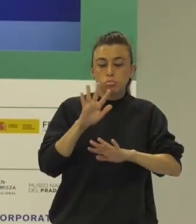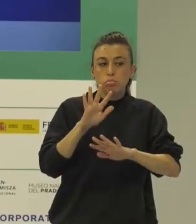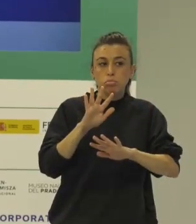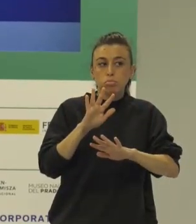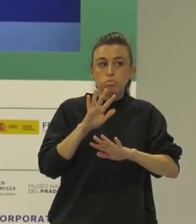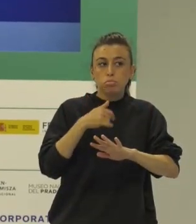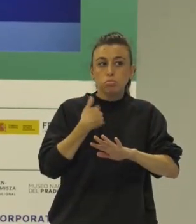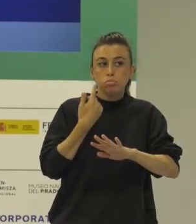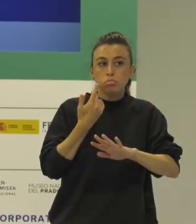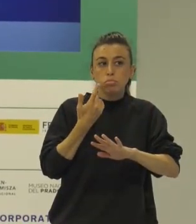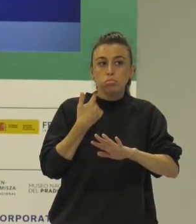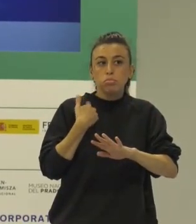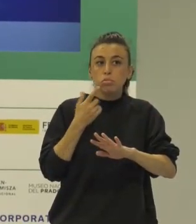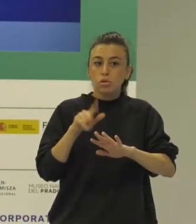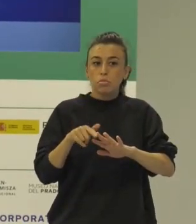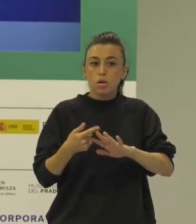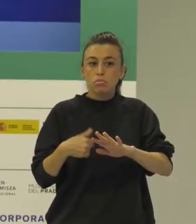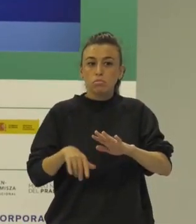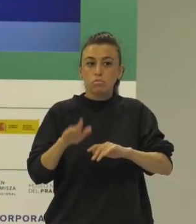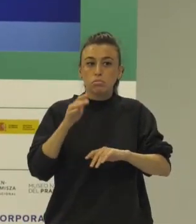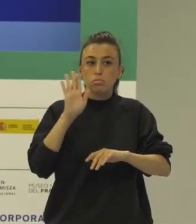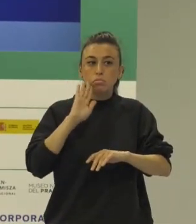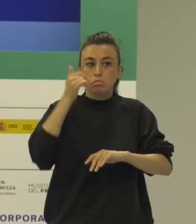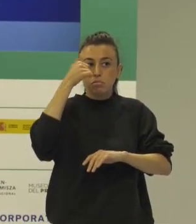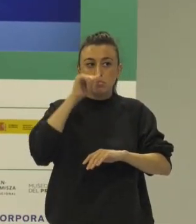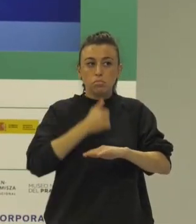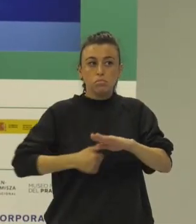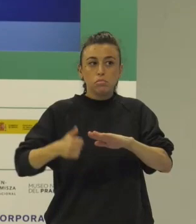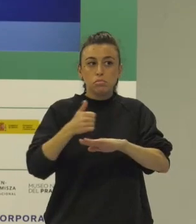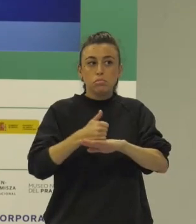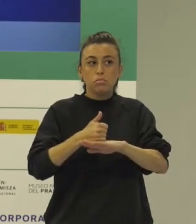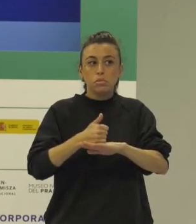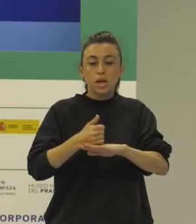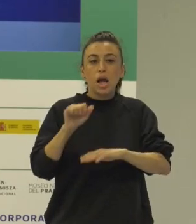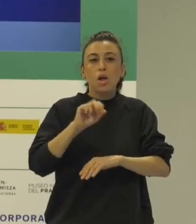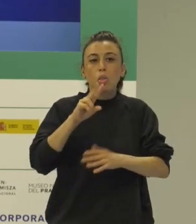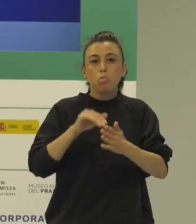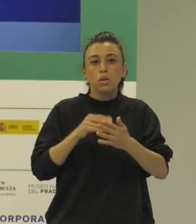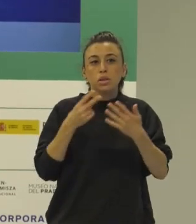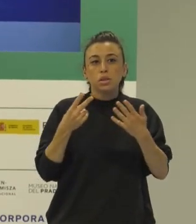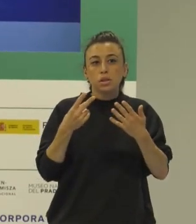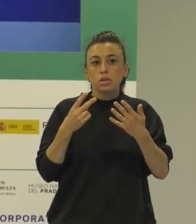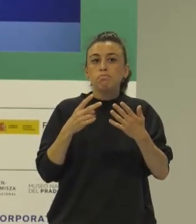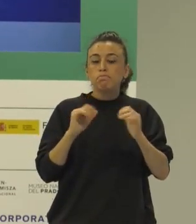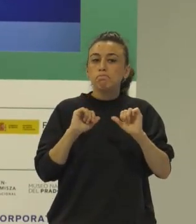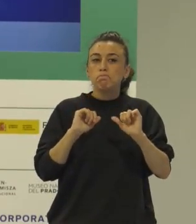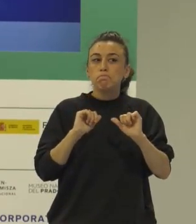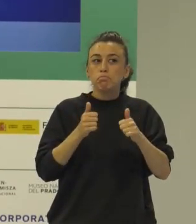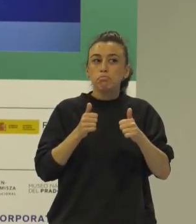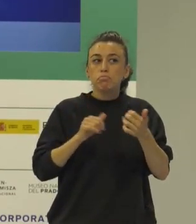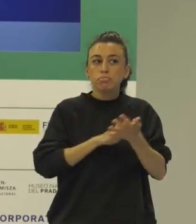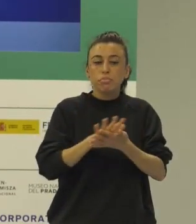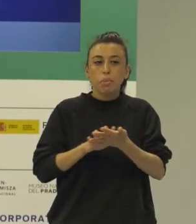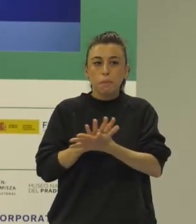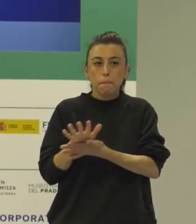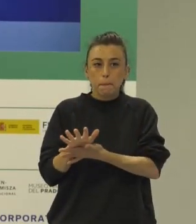él y la comenzó a destruir en el 2007, cuando cerró los espacios.